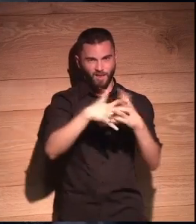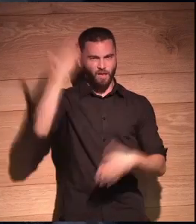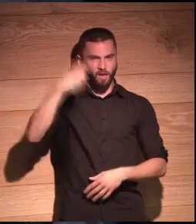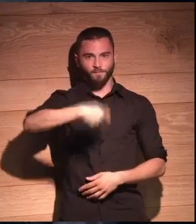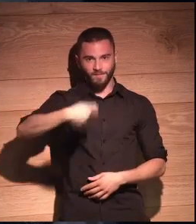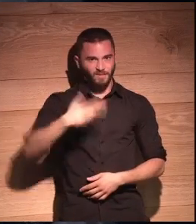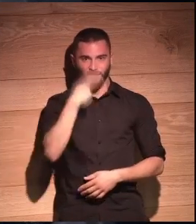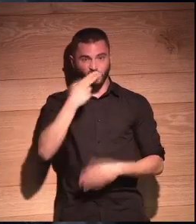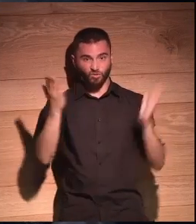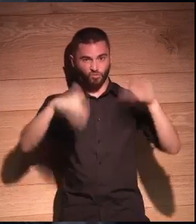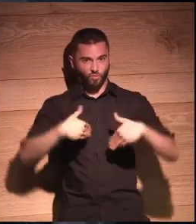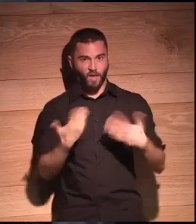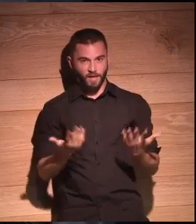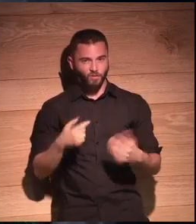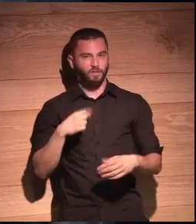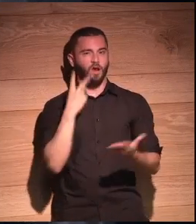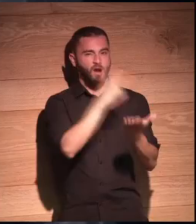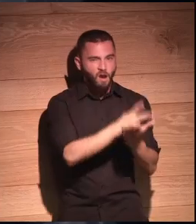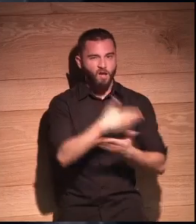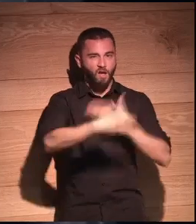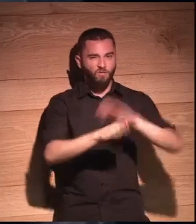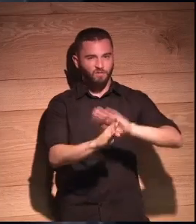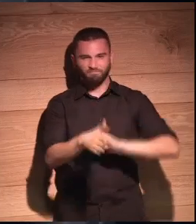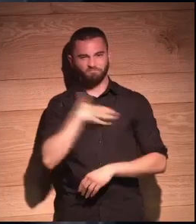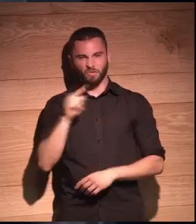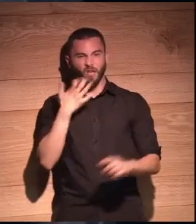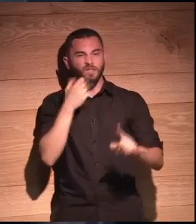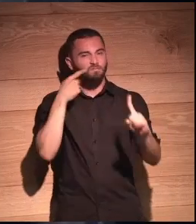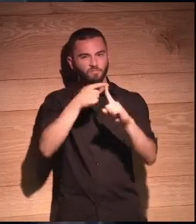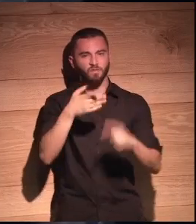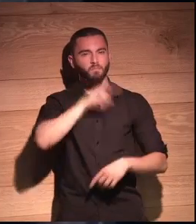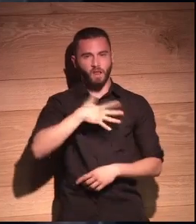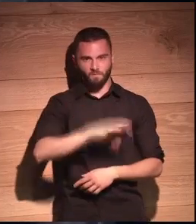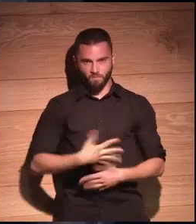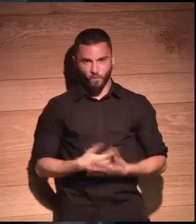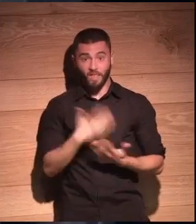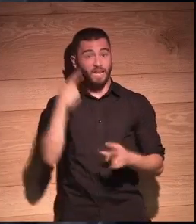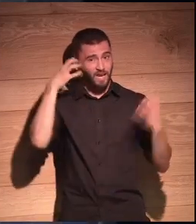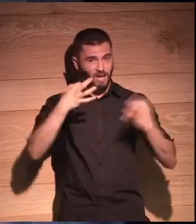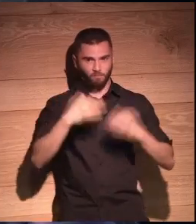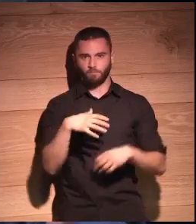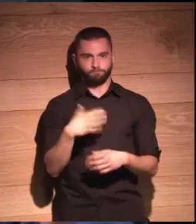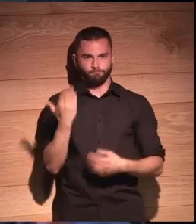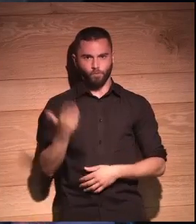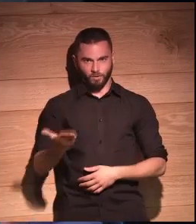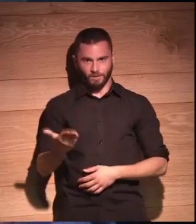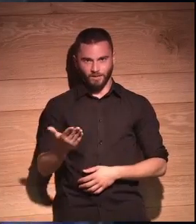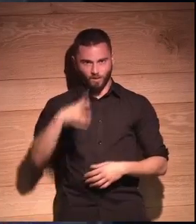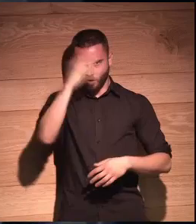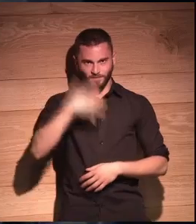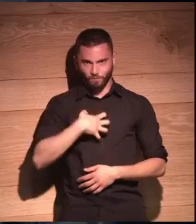problemas abajo como para seguir arriesgándose a que una misión acabe mal. Y el riesgo era importante, esto no tenemos que olvidarlo.